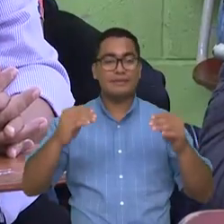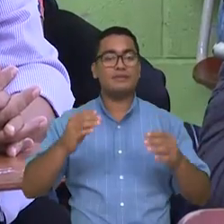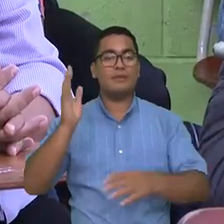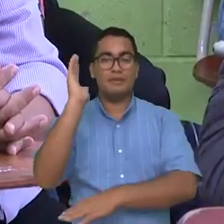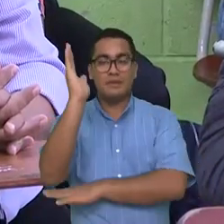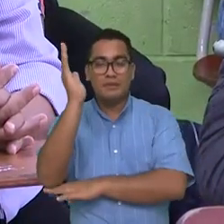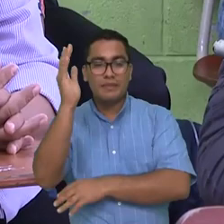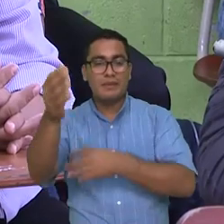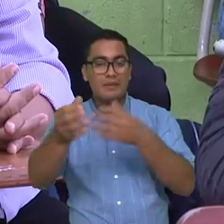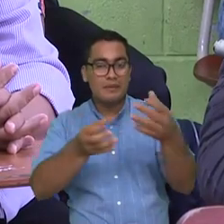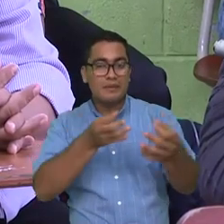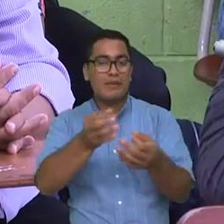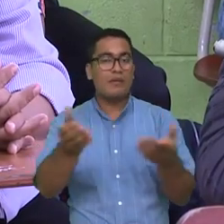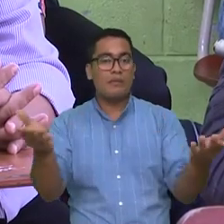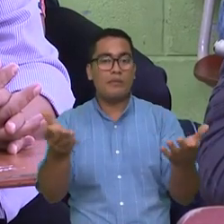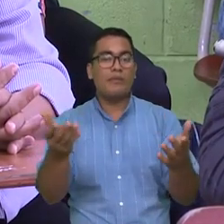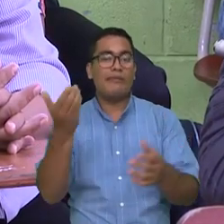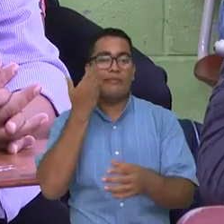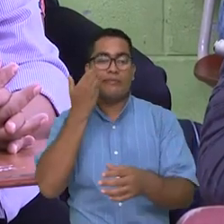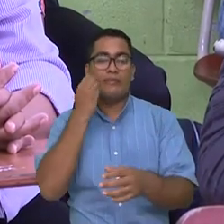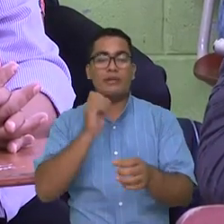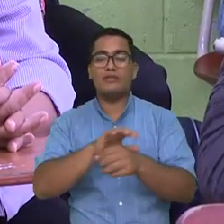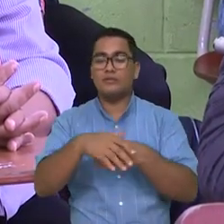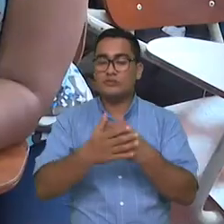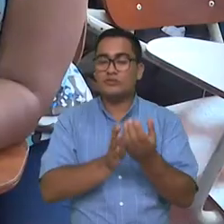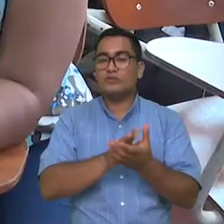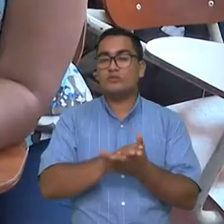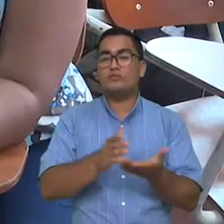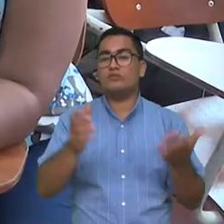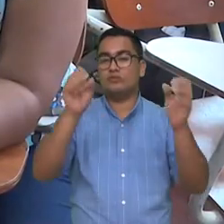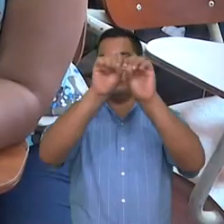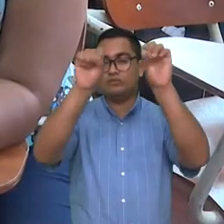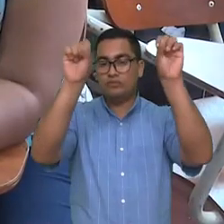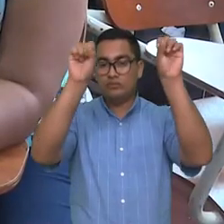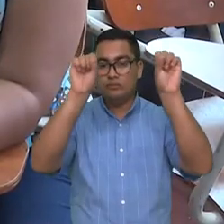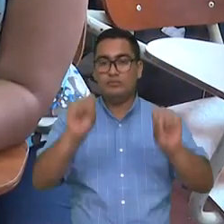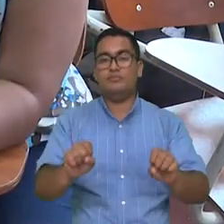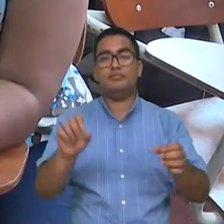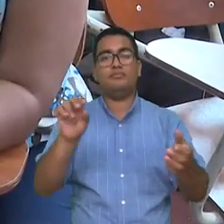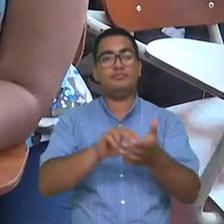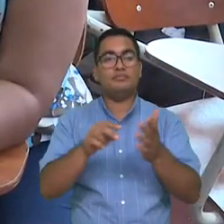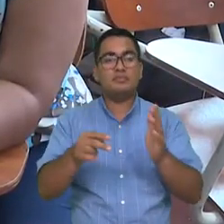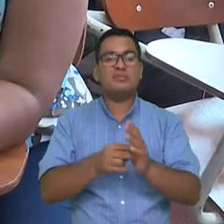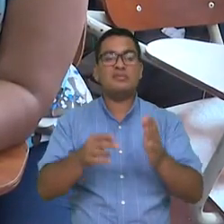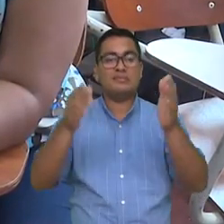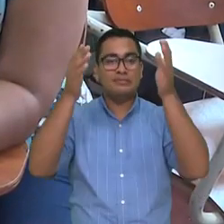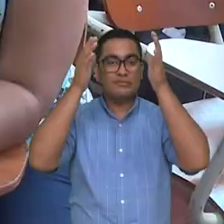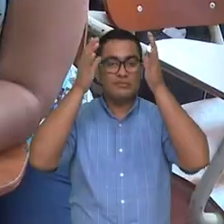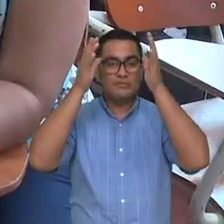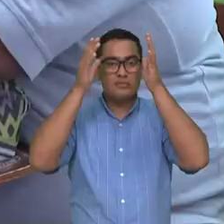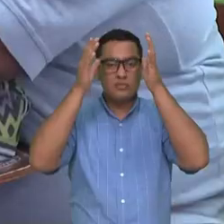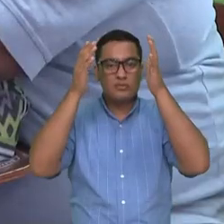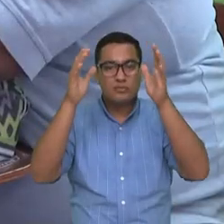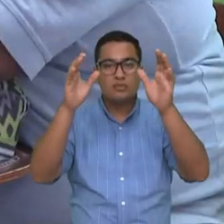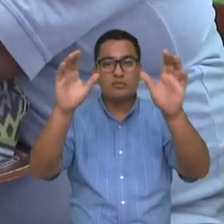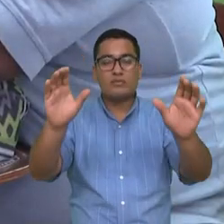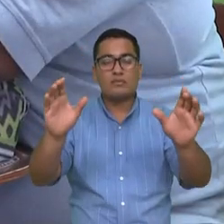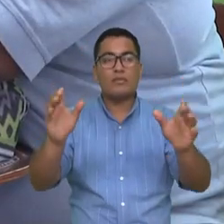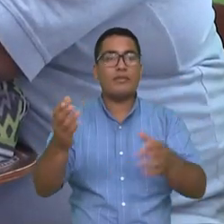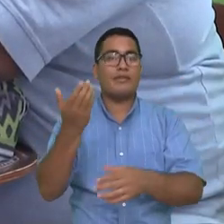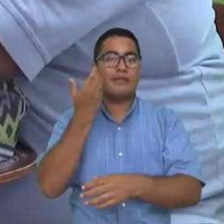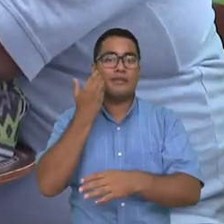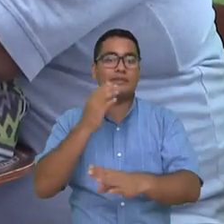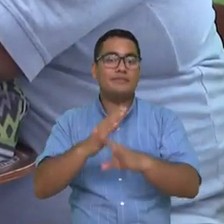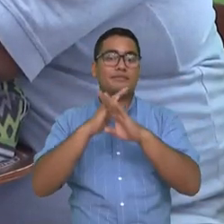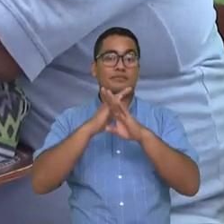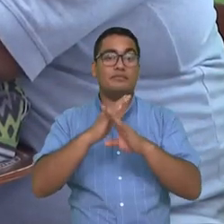la pandemia del coronavirus. El taller busca a largo plazo instaurar una cultura de prevención, no solo contra la